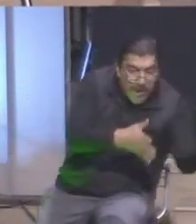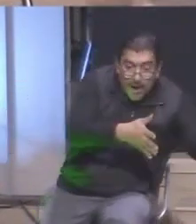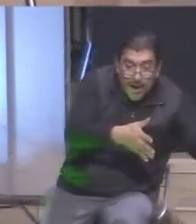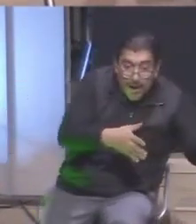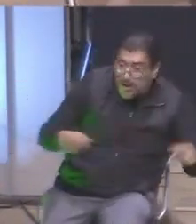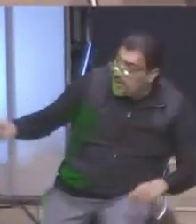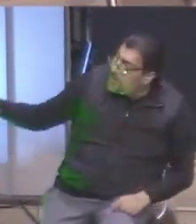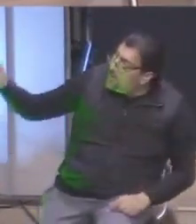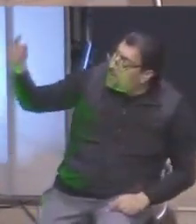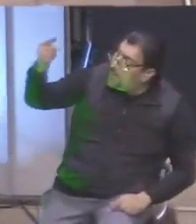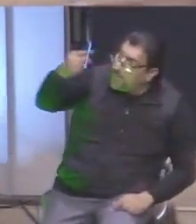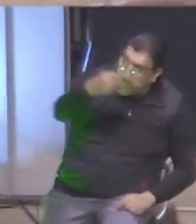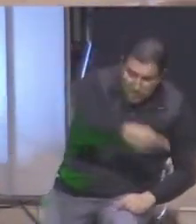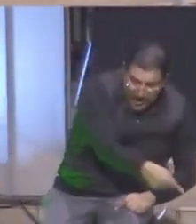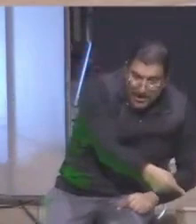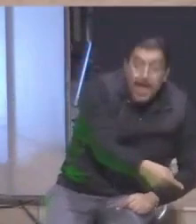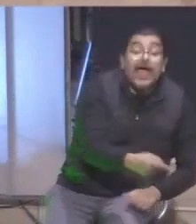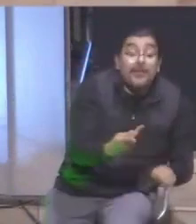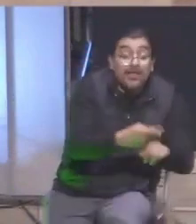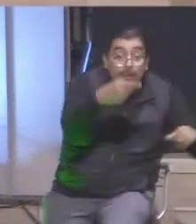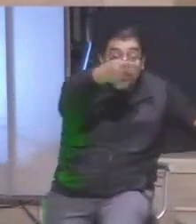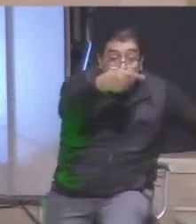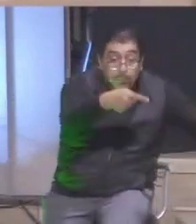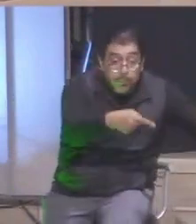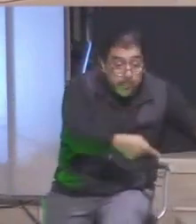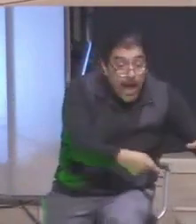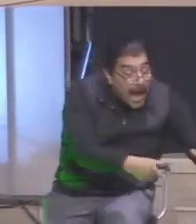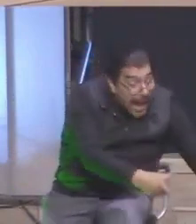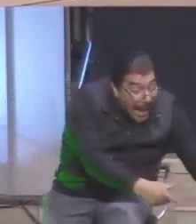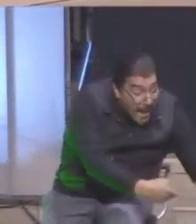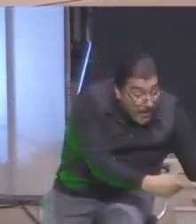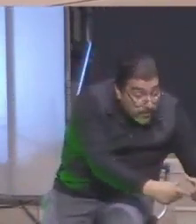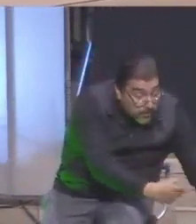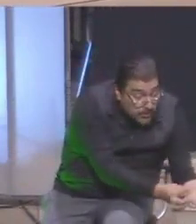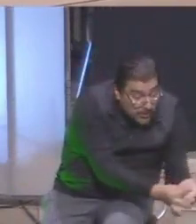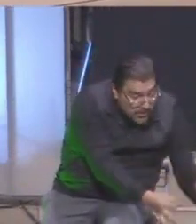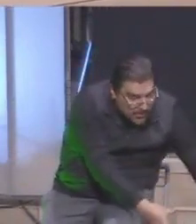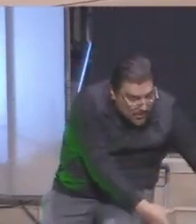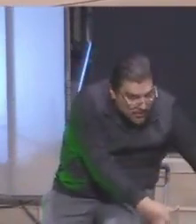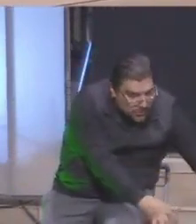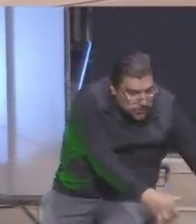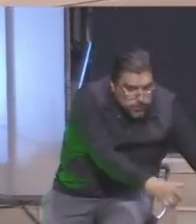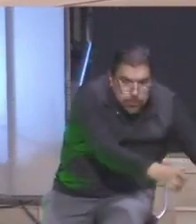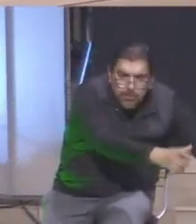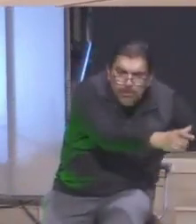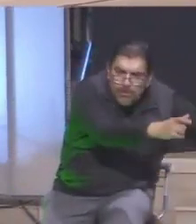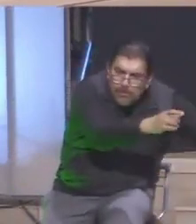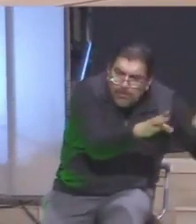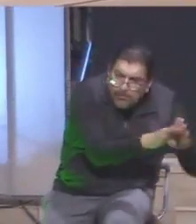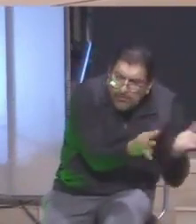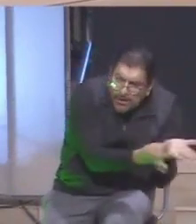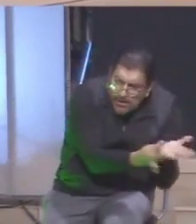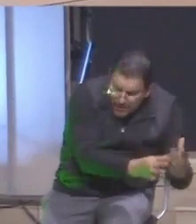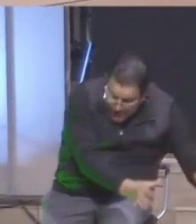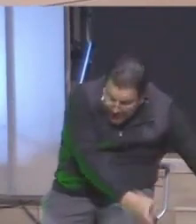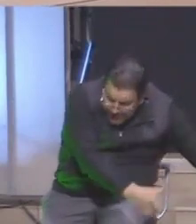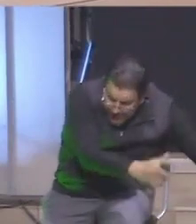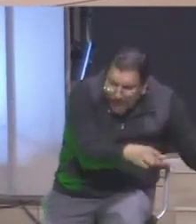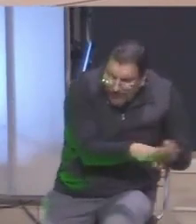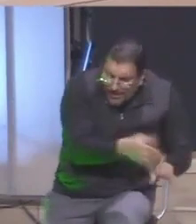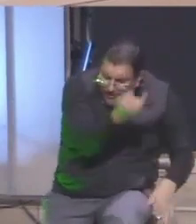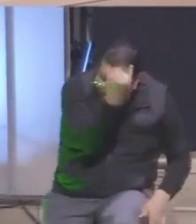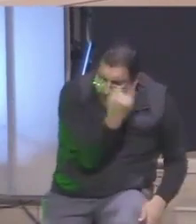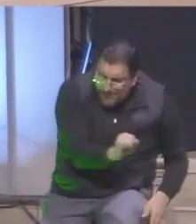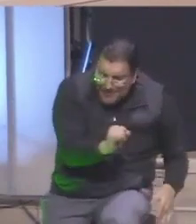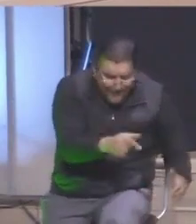e hizo flotar el qué Pero cómo lo hizo flotar pero estaba en el